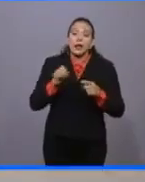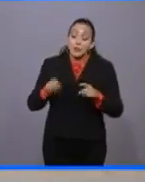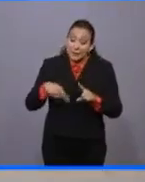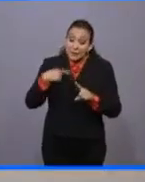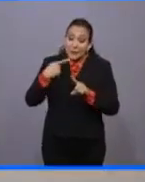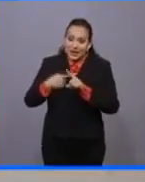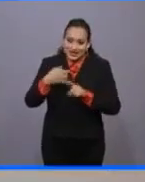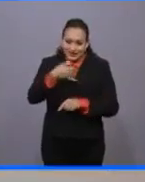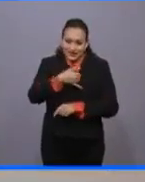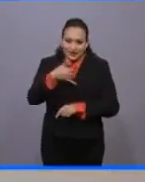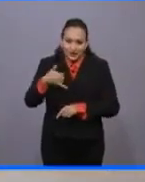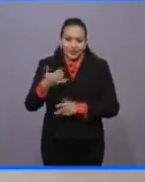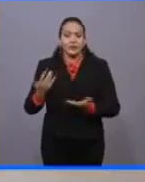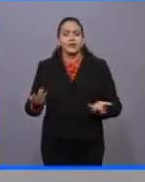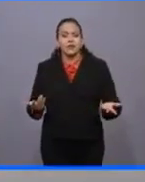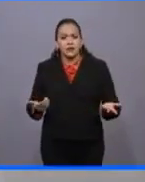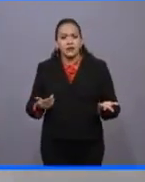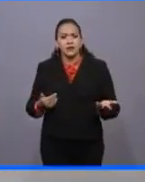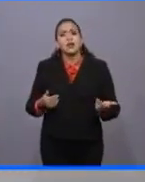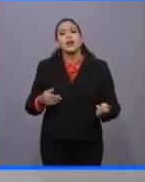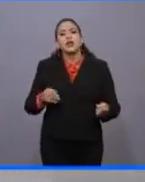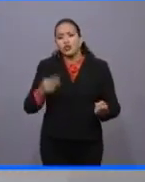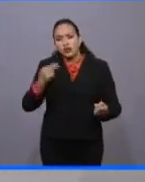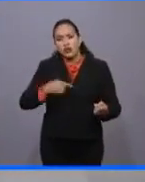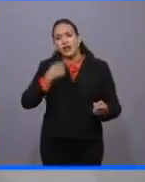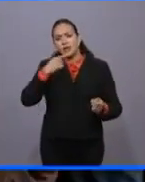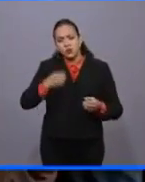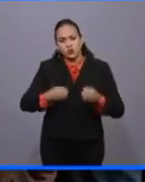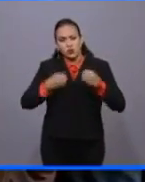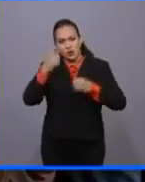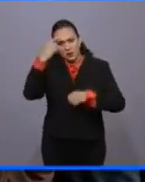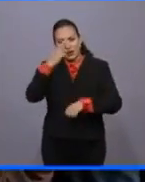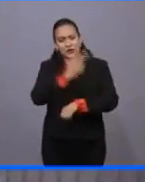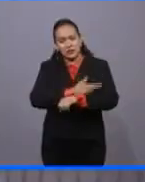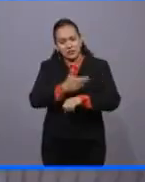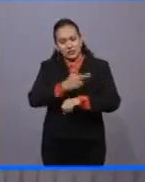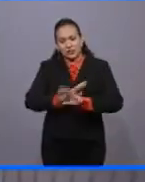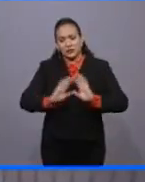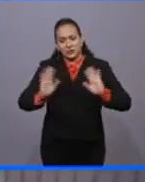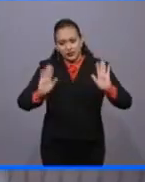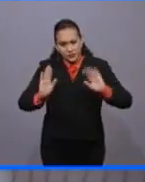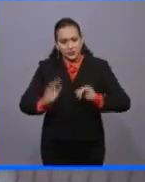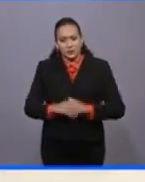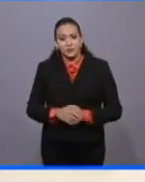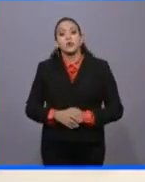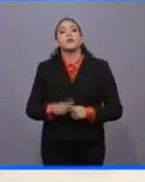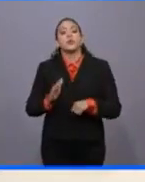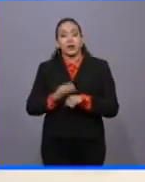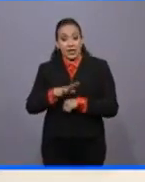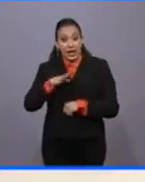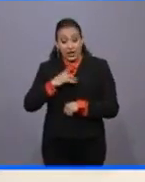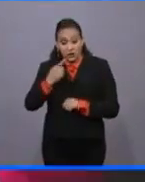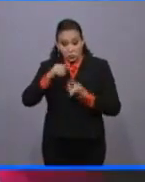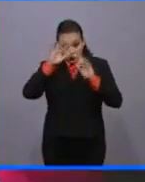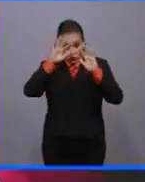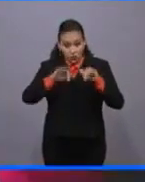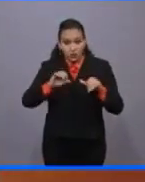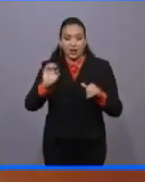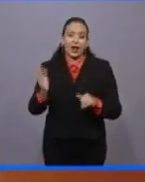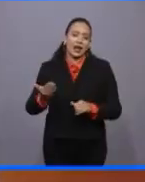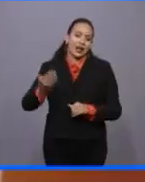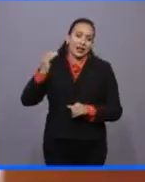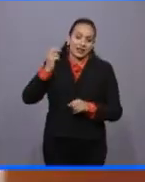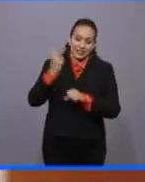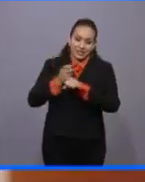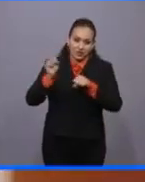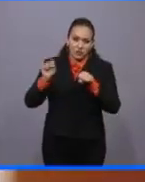es necesario agotar la etapa de conciliación prejudicial, criterio que se desprende de uno fijado por la extinta